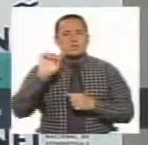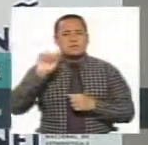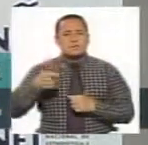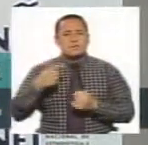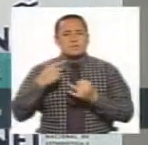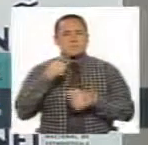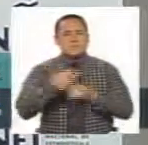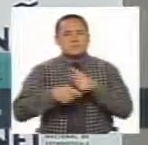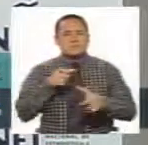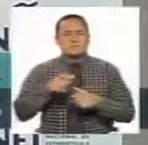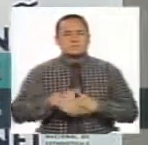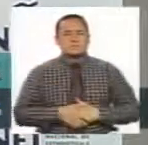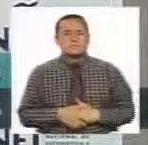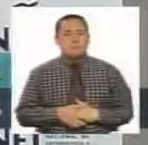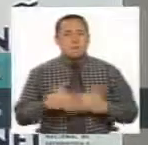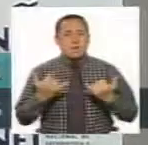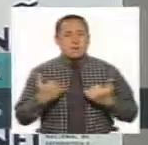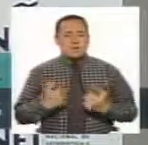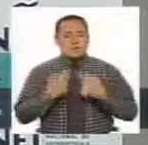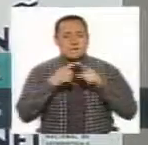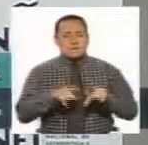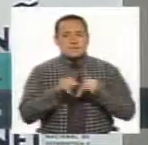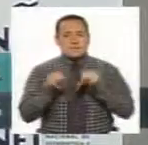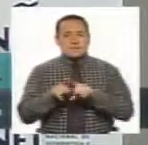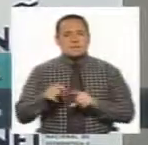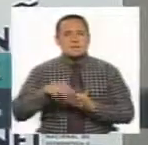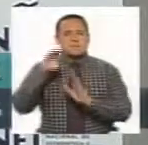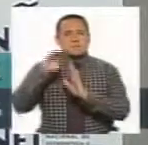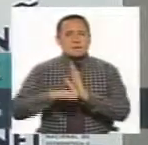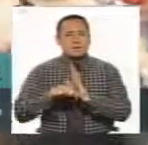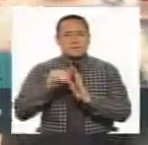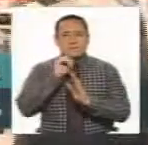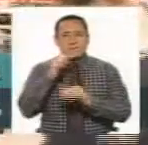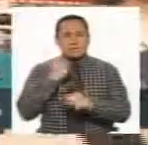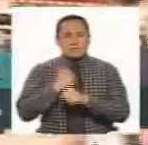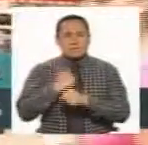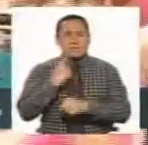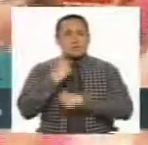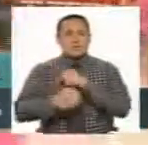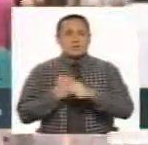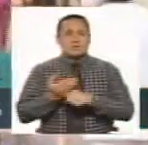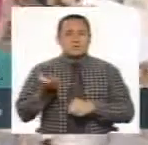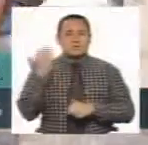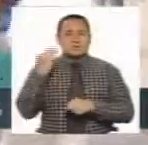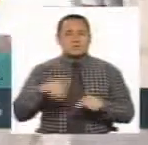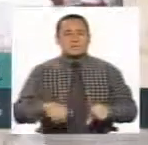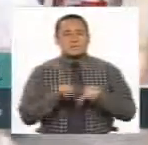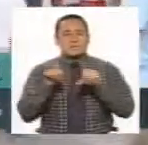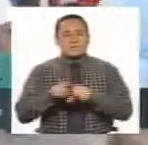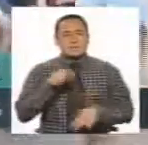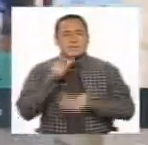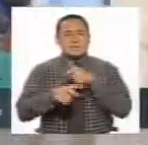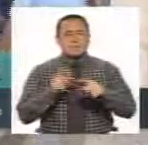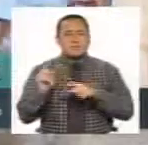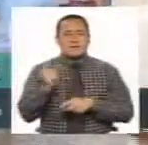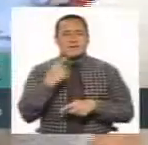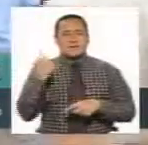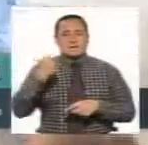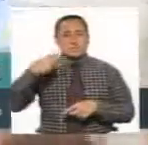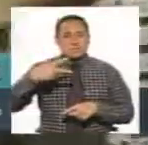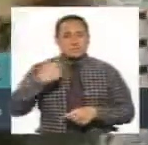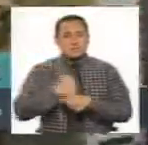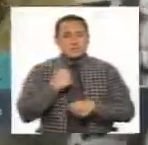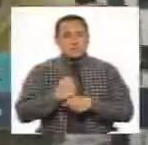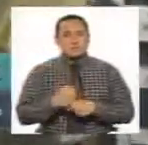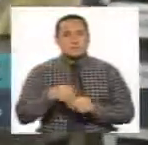244.000 personas. Entonces hay menos subempleados que el año anterior. Por otro lado, la población subempleada